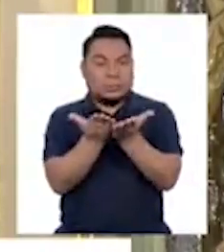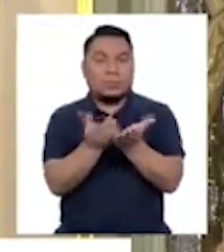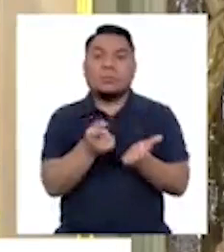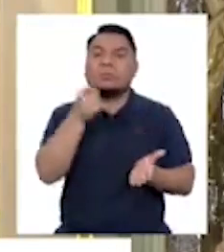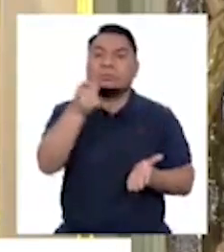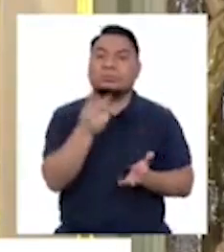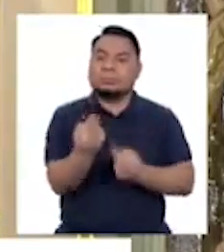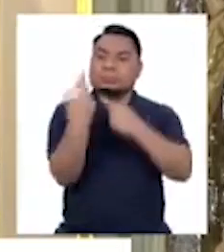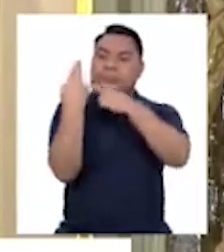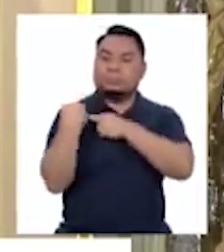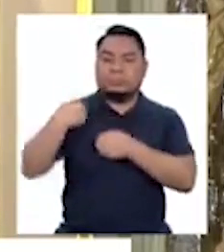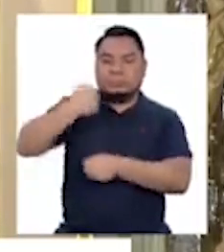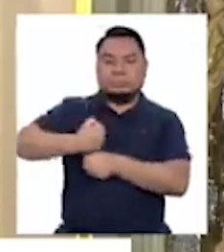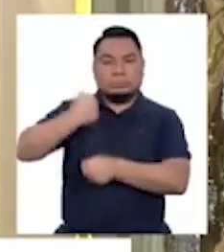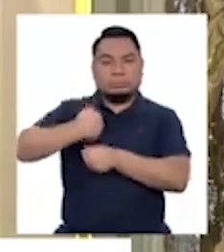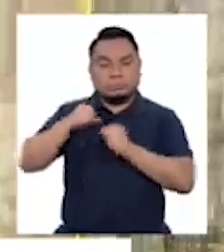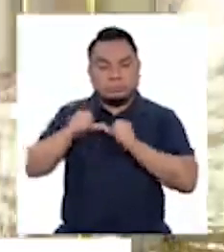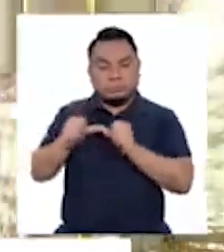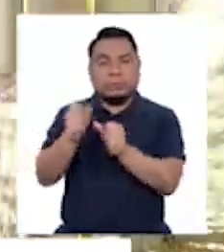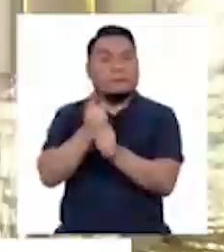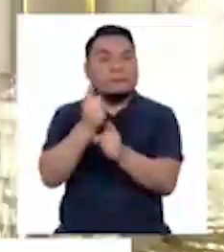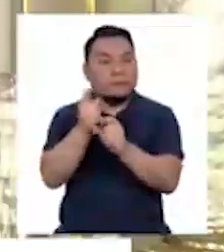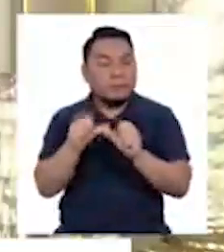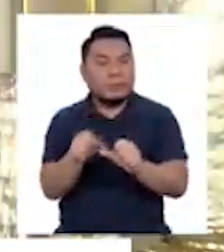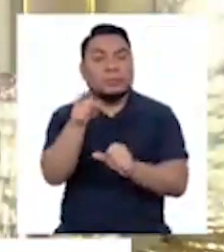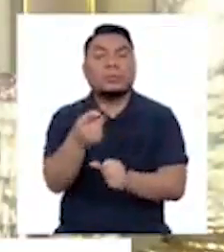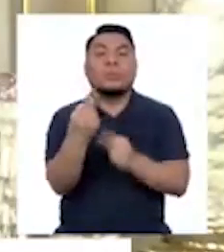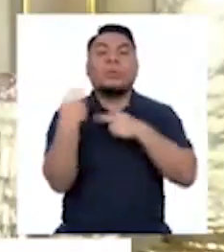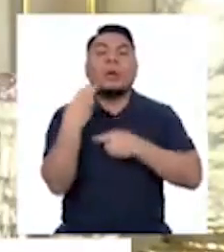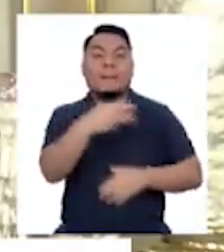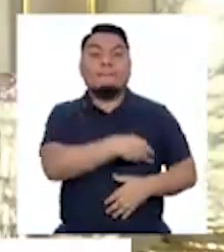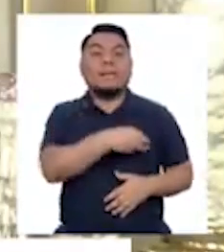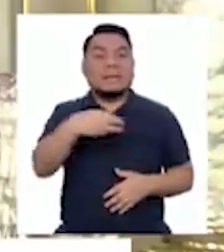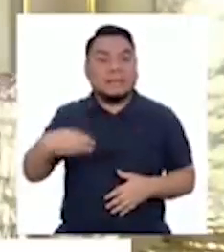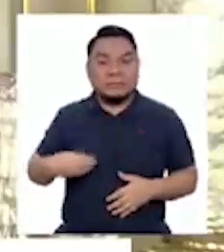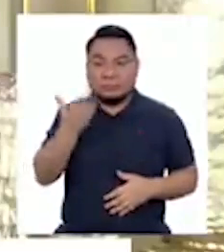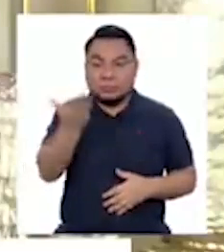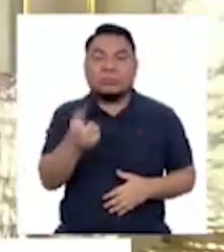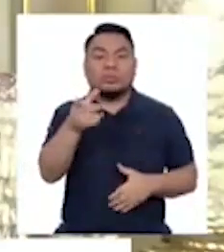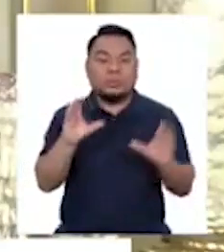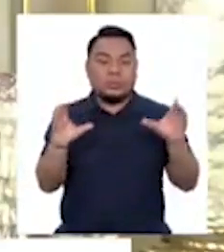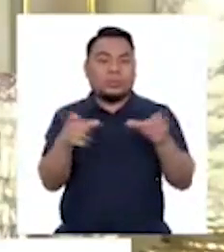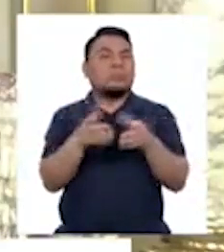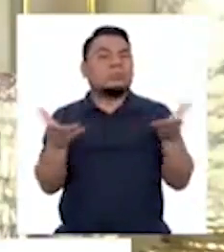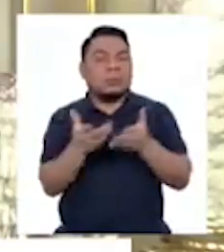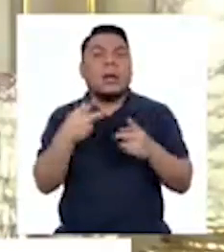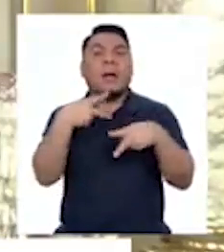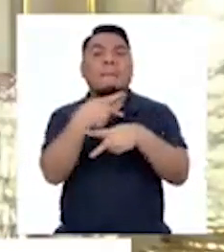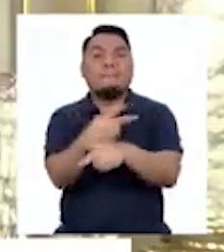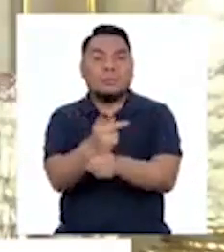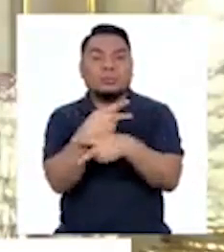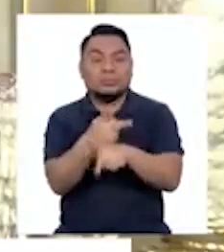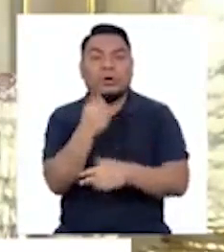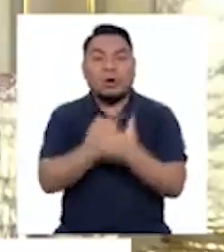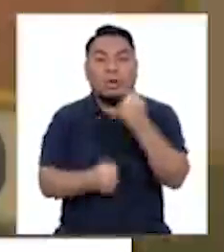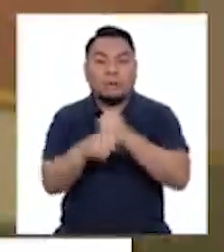evangelios desempeñar leal y fielmente el cargo de ministro de Estado en el despacho de producción, que